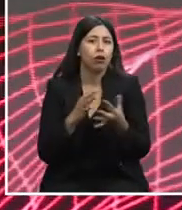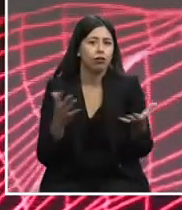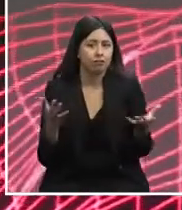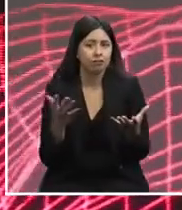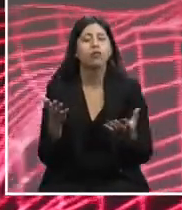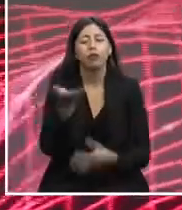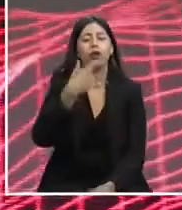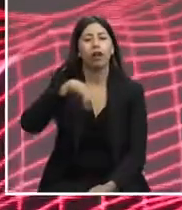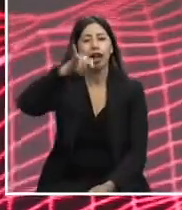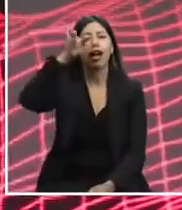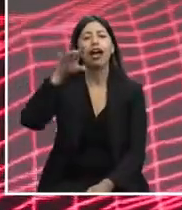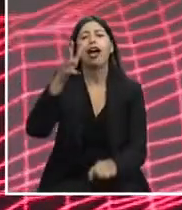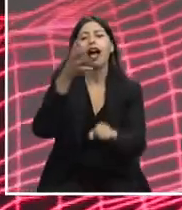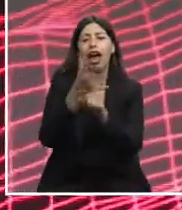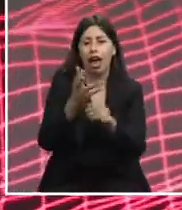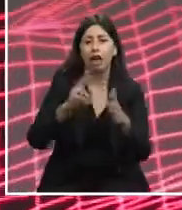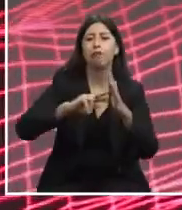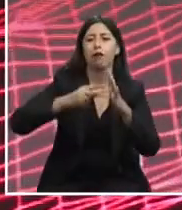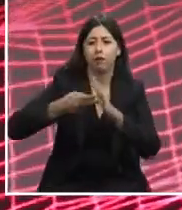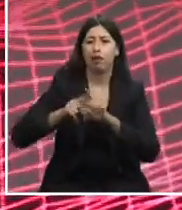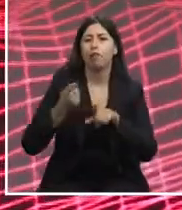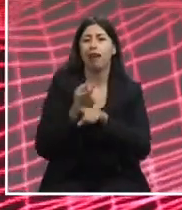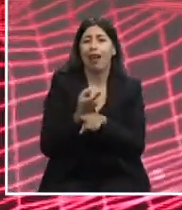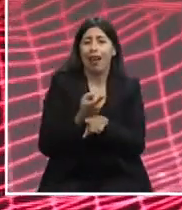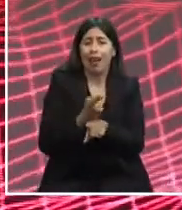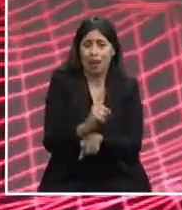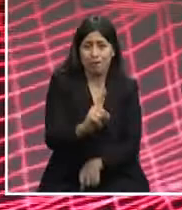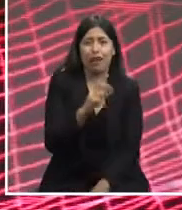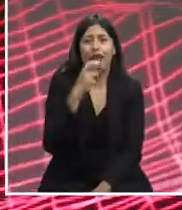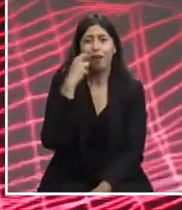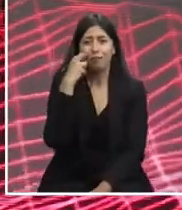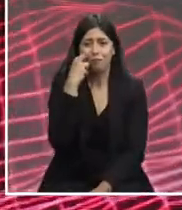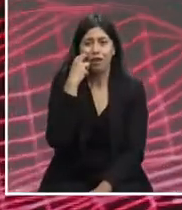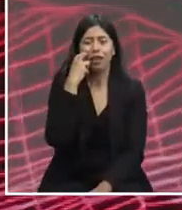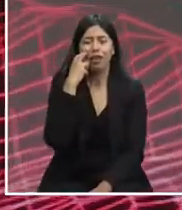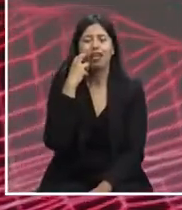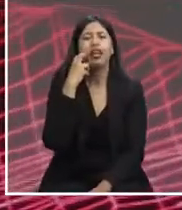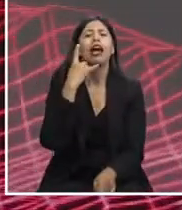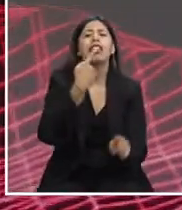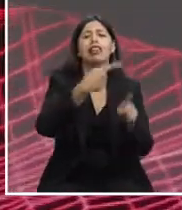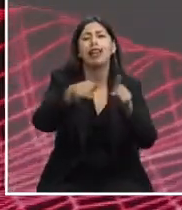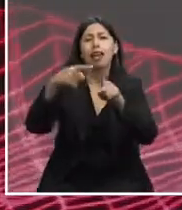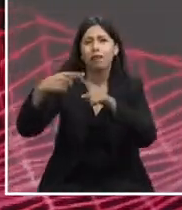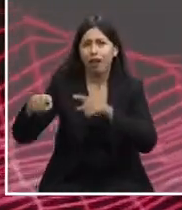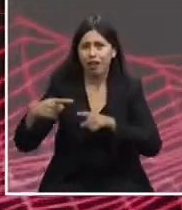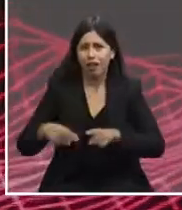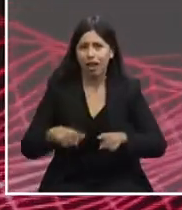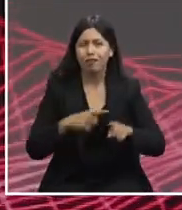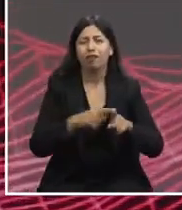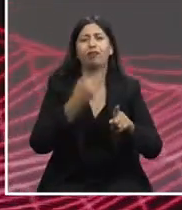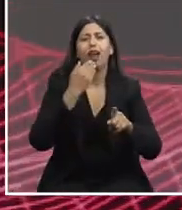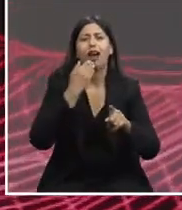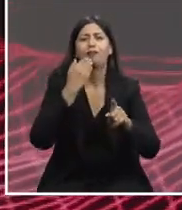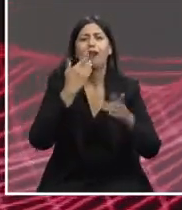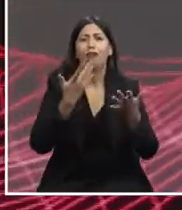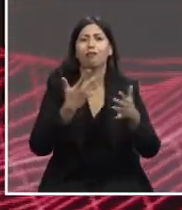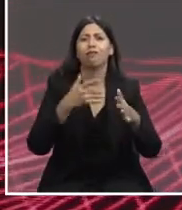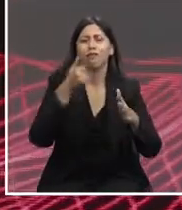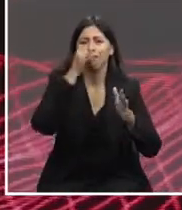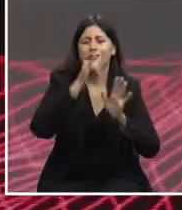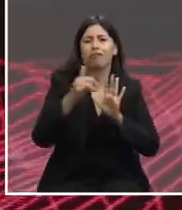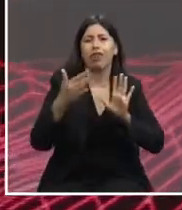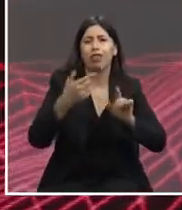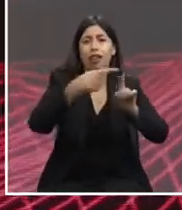siempre han existido problemas que amenazan a la humanidad, ¿cierto? A diversas escalas y en diferentes momentos. Por ejemplo,